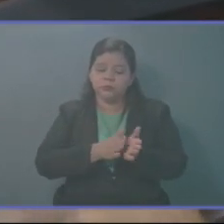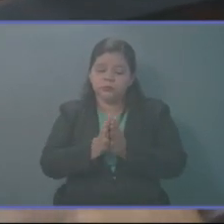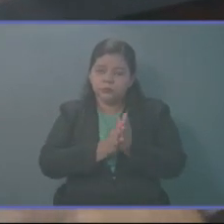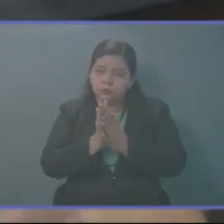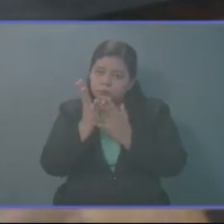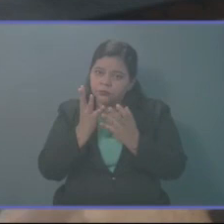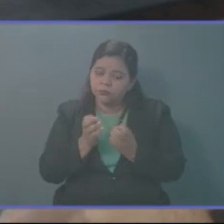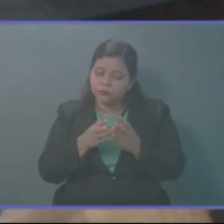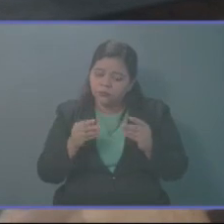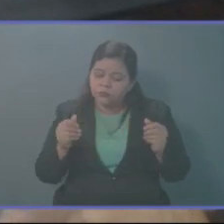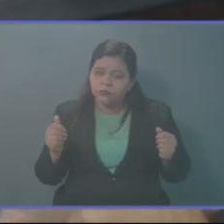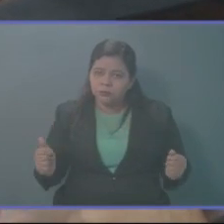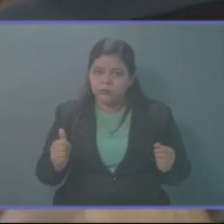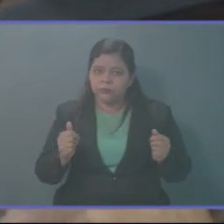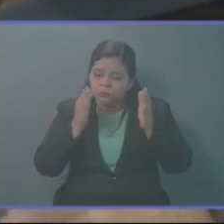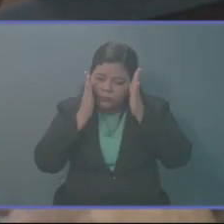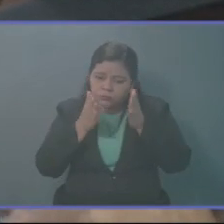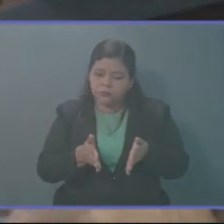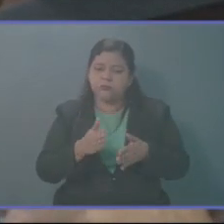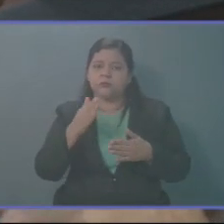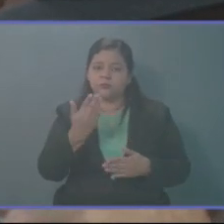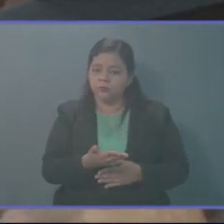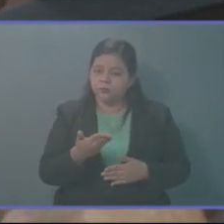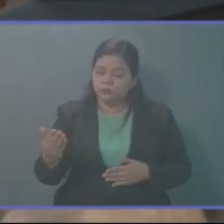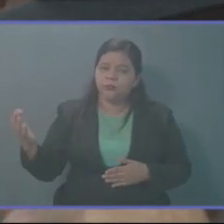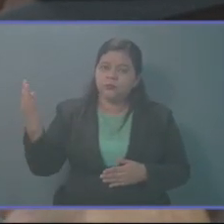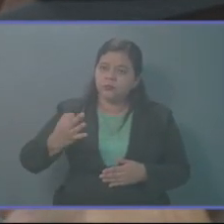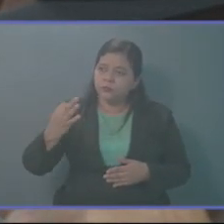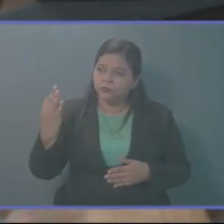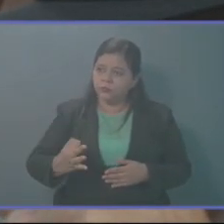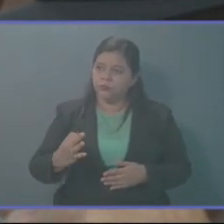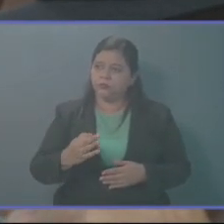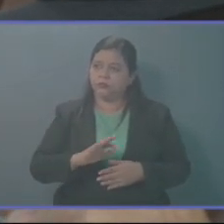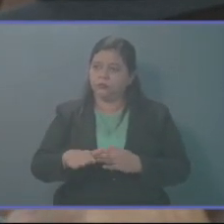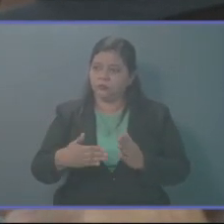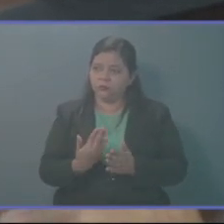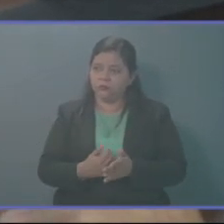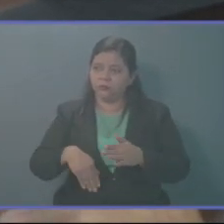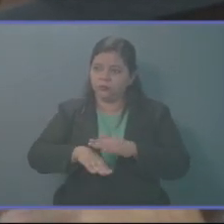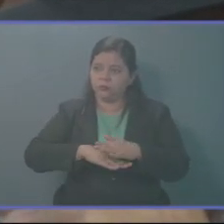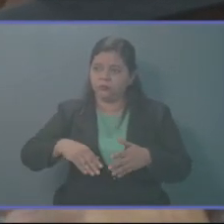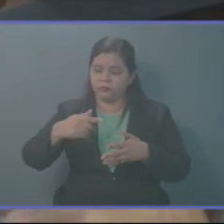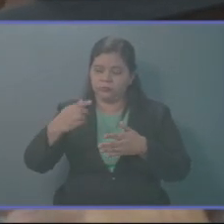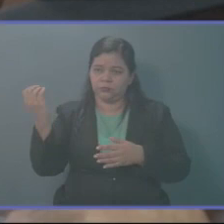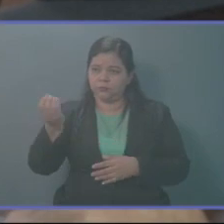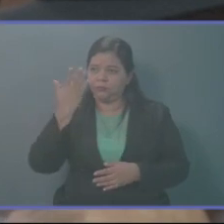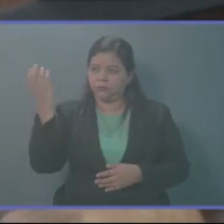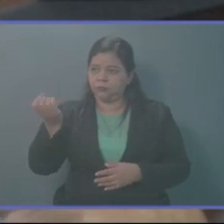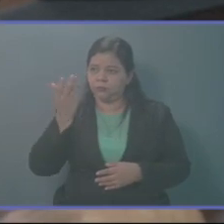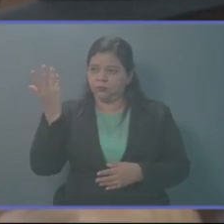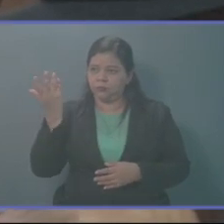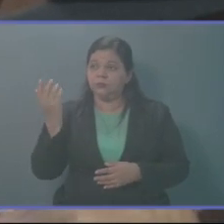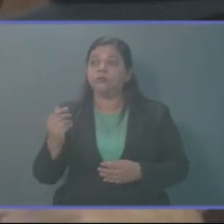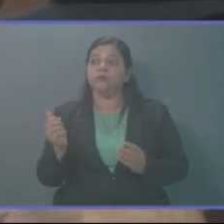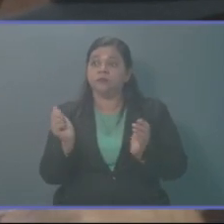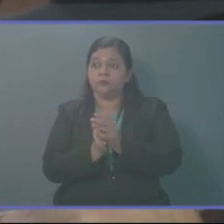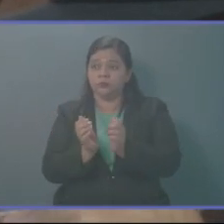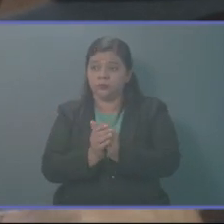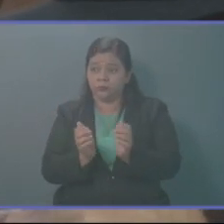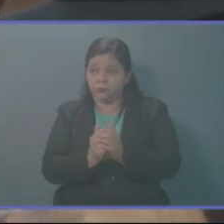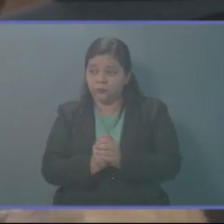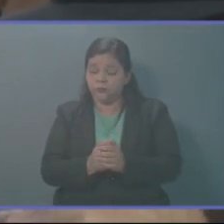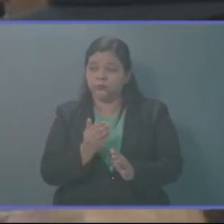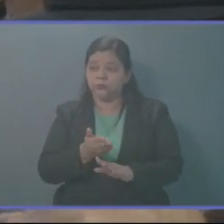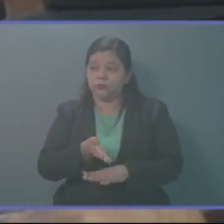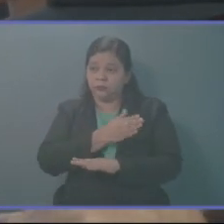resolver, de atender demandas, necesidades en el marco de la emergencia. El problema de esto es, como yo